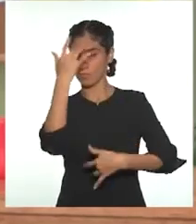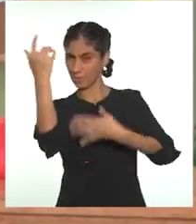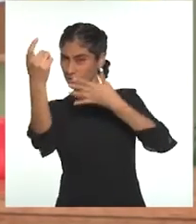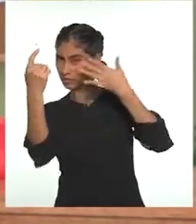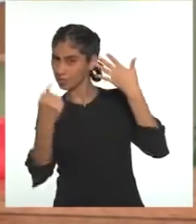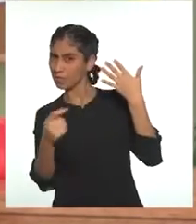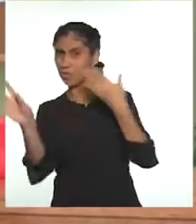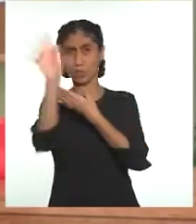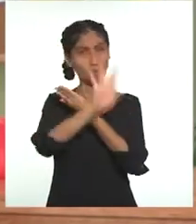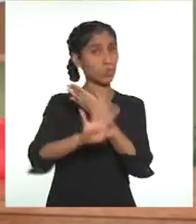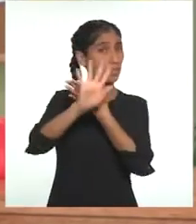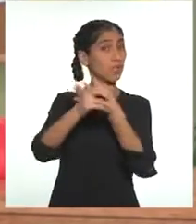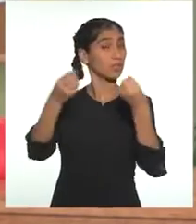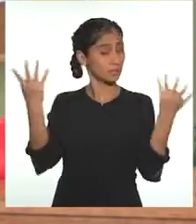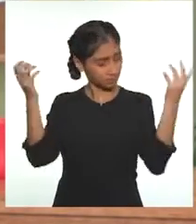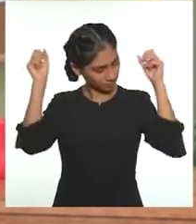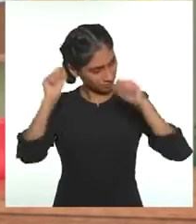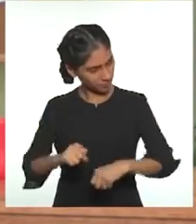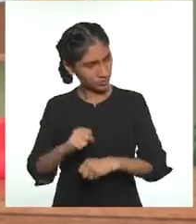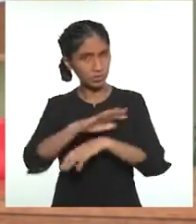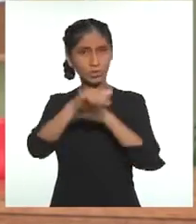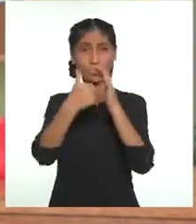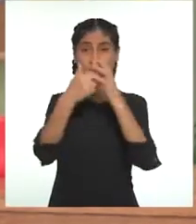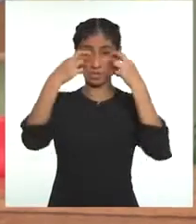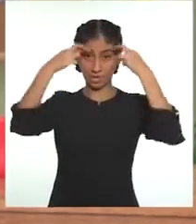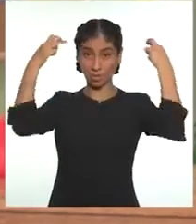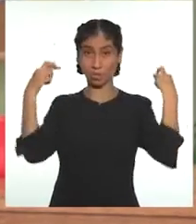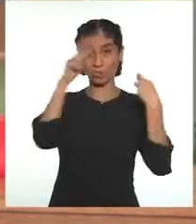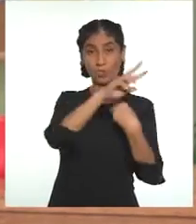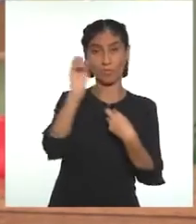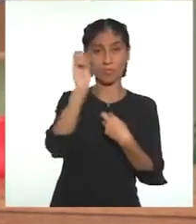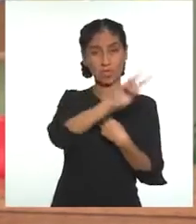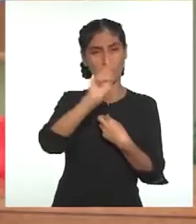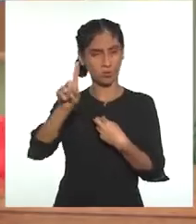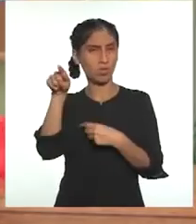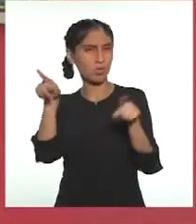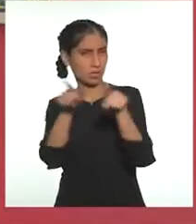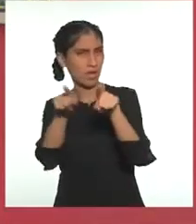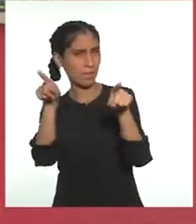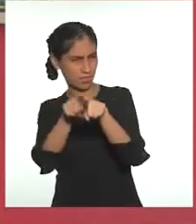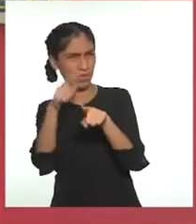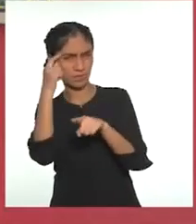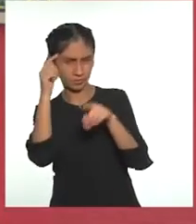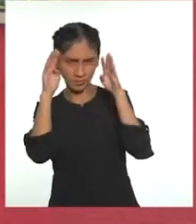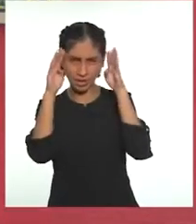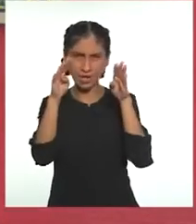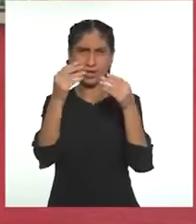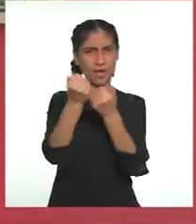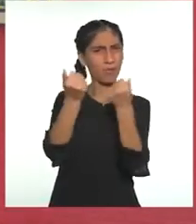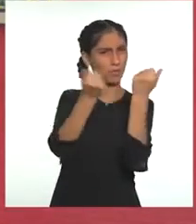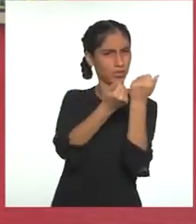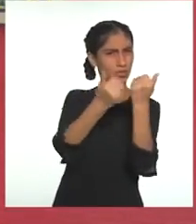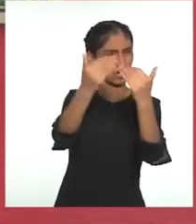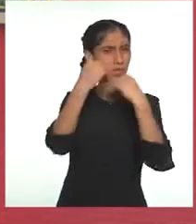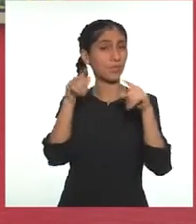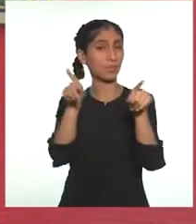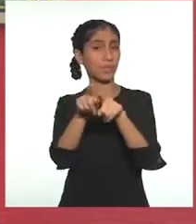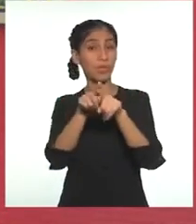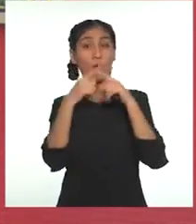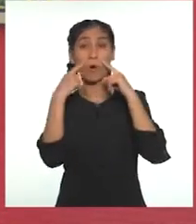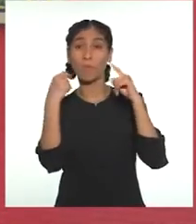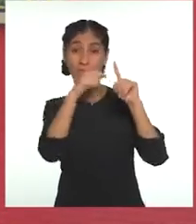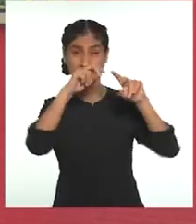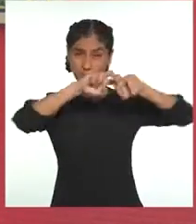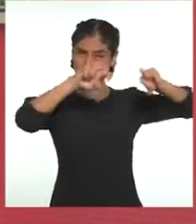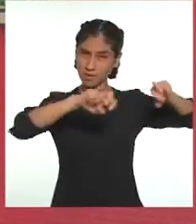bueno que así te parezca. Seguro que la promo 2021 también está de acuerdo. Y ahora un investigador de la historia de las pandemias